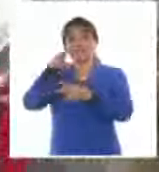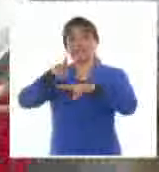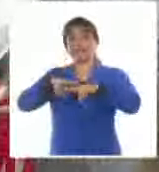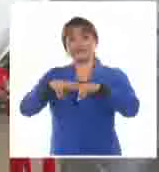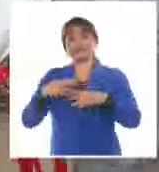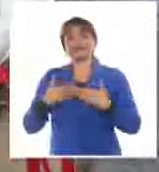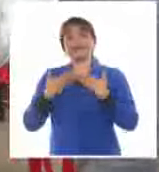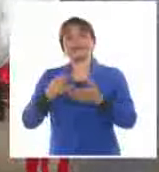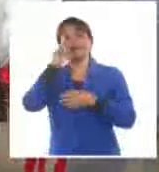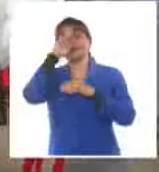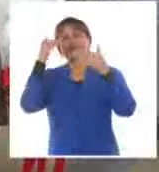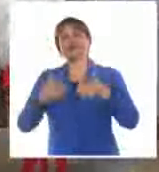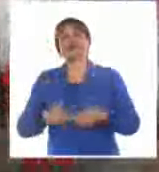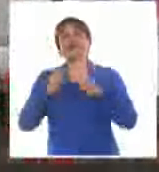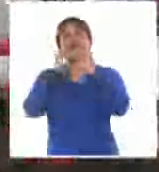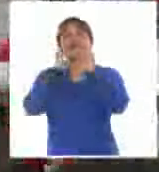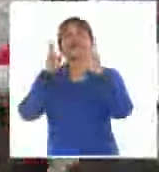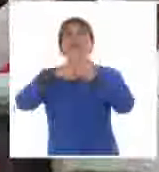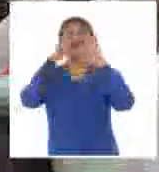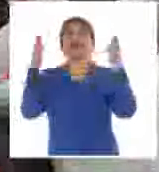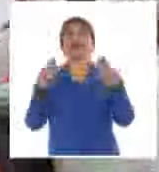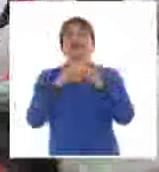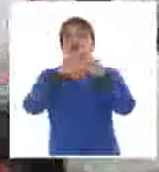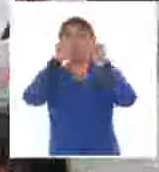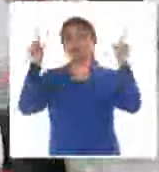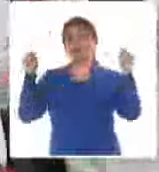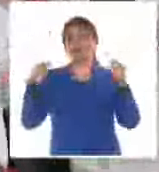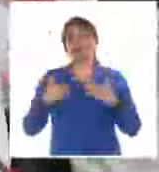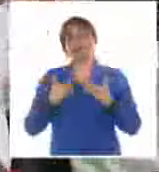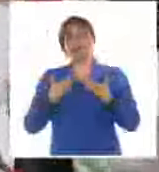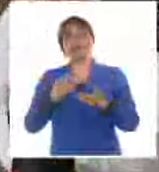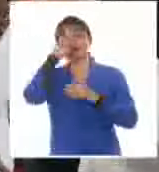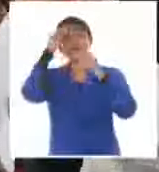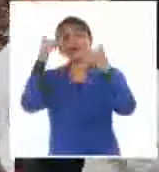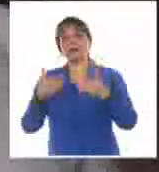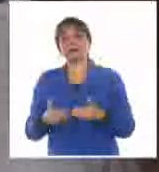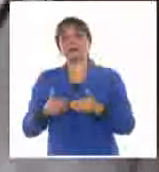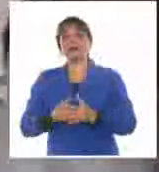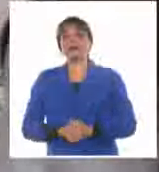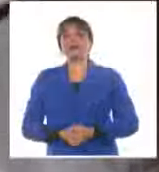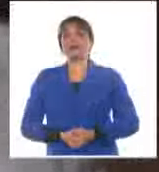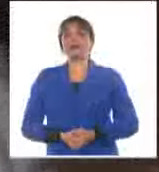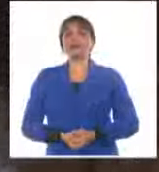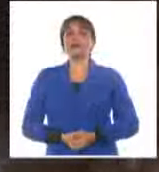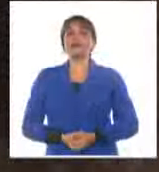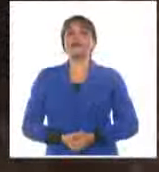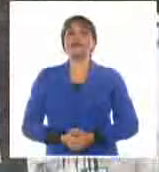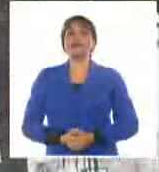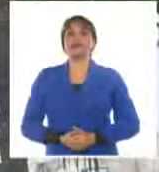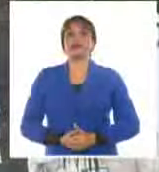salud y vida a toda Cuba. Abdiel Bermúdez Bermúdez, Canal Cubano de Noticias.